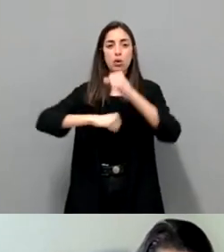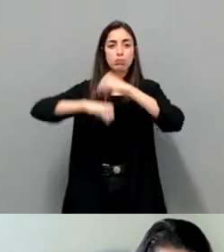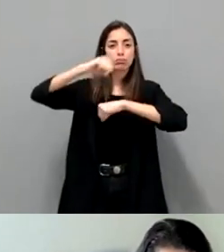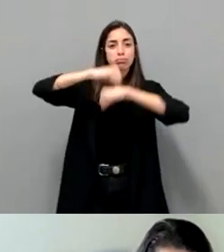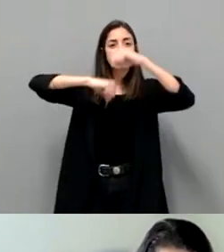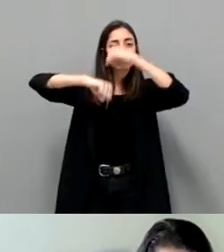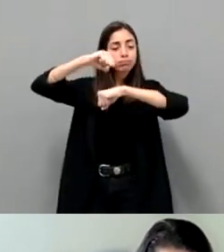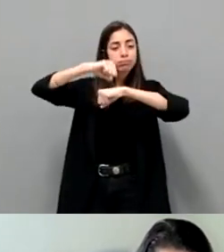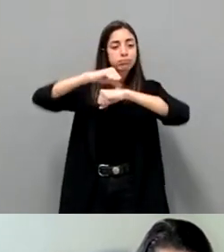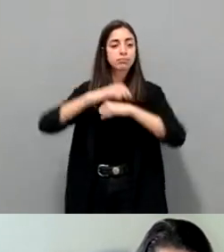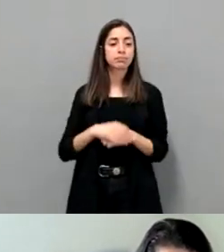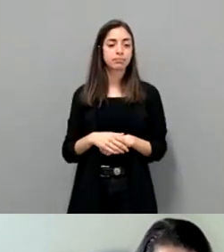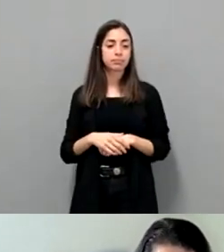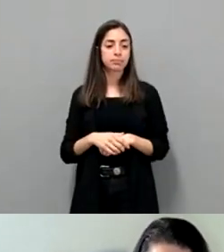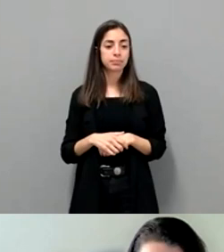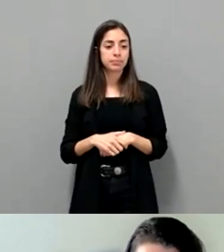discapacidad.